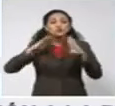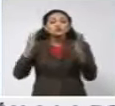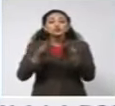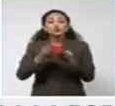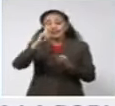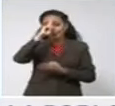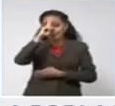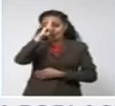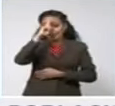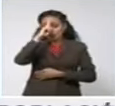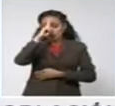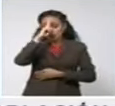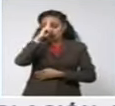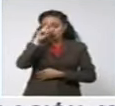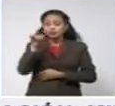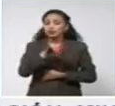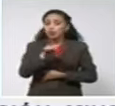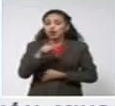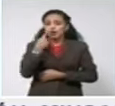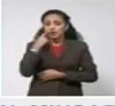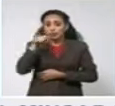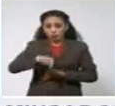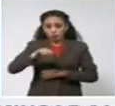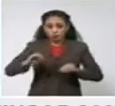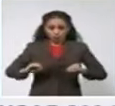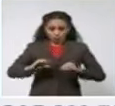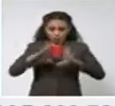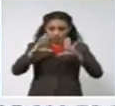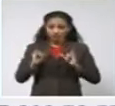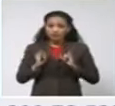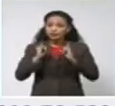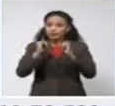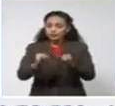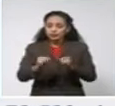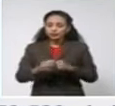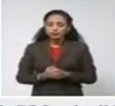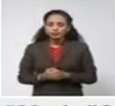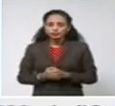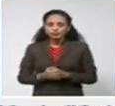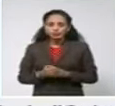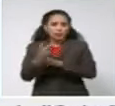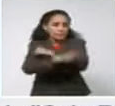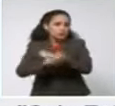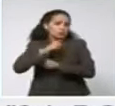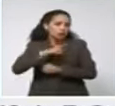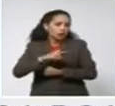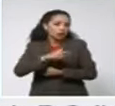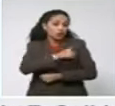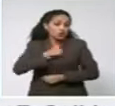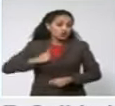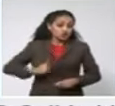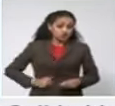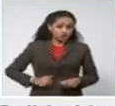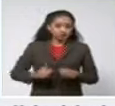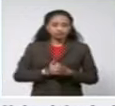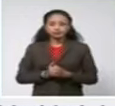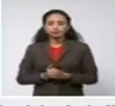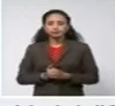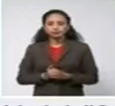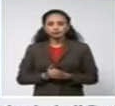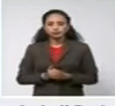y también lo vimos esta mañana en las noticias, países como por ejemplo China, que fue